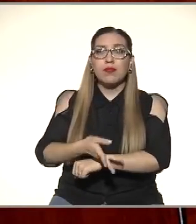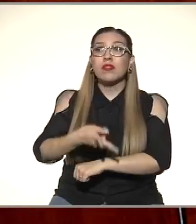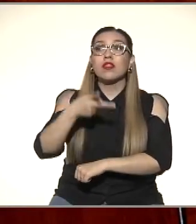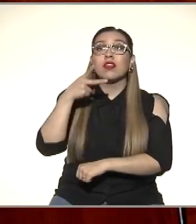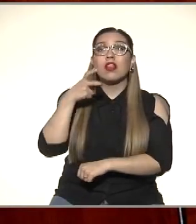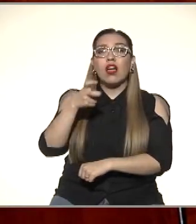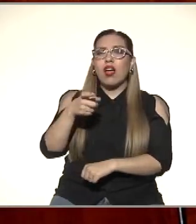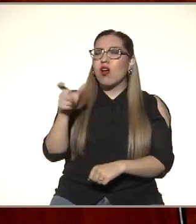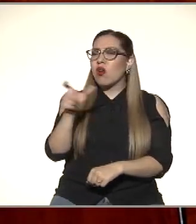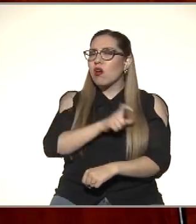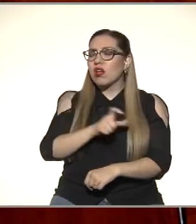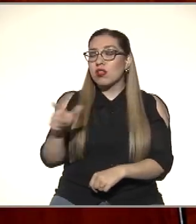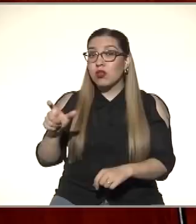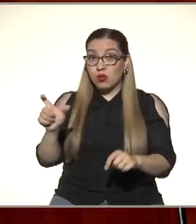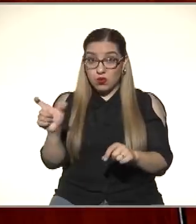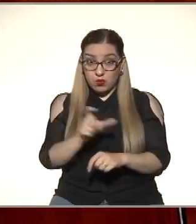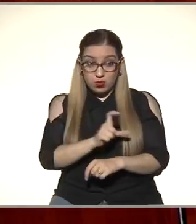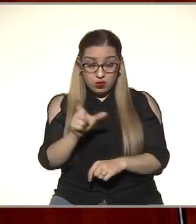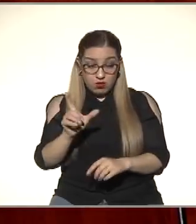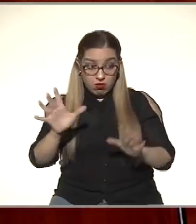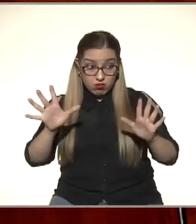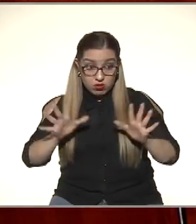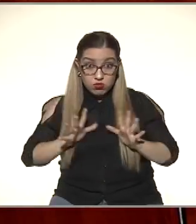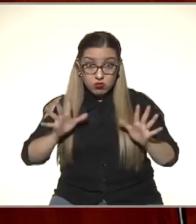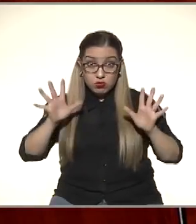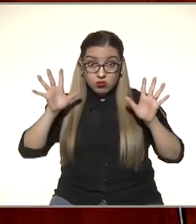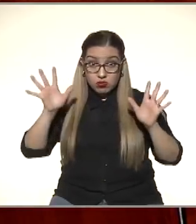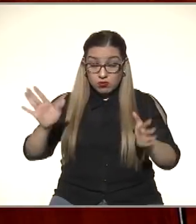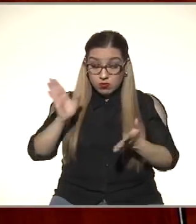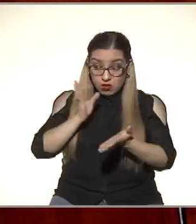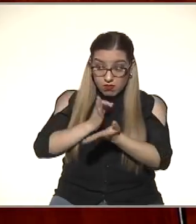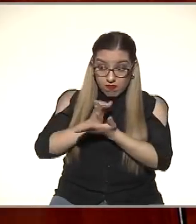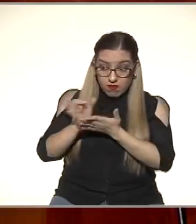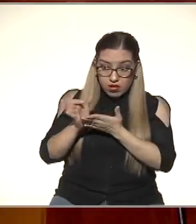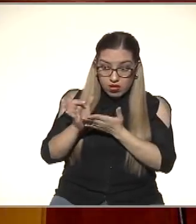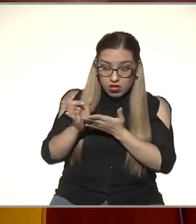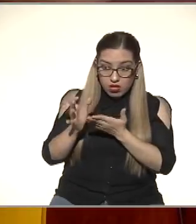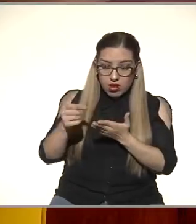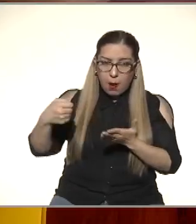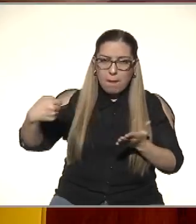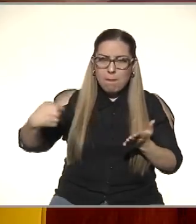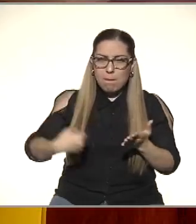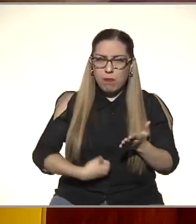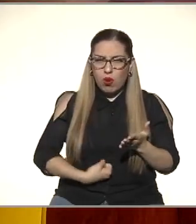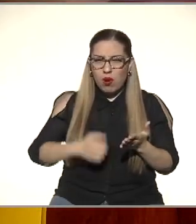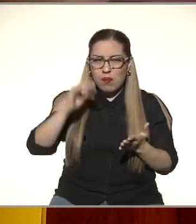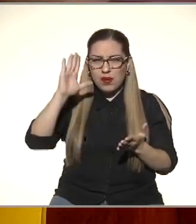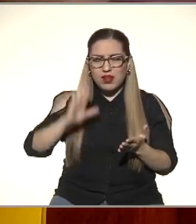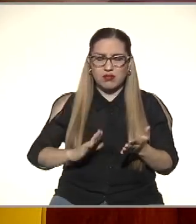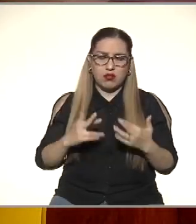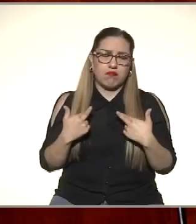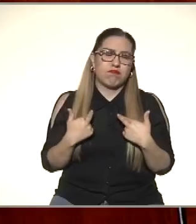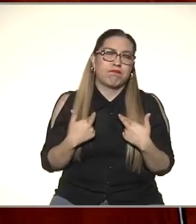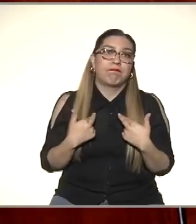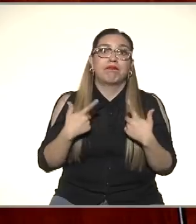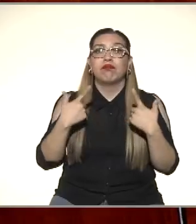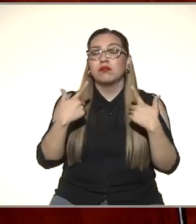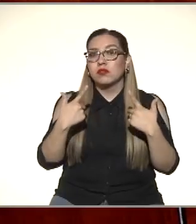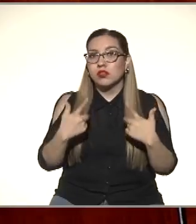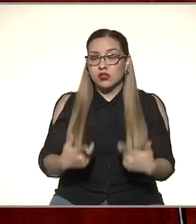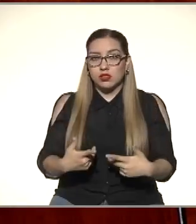sabe. El momento de que sale es un golpe en el estómago. Es un